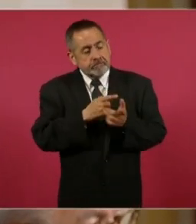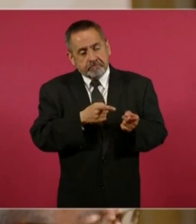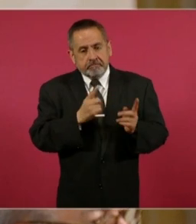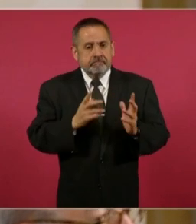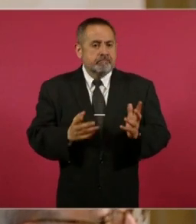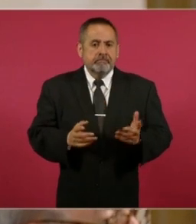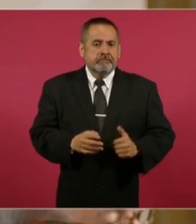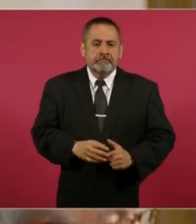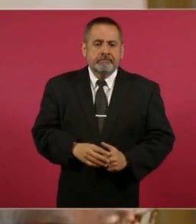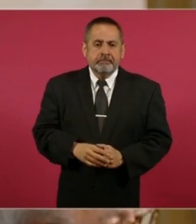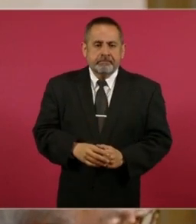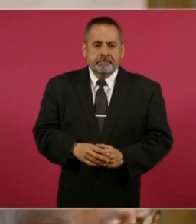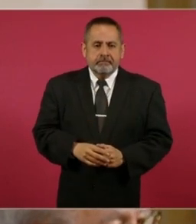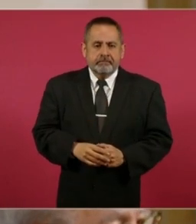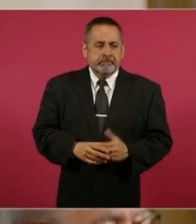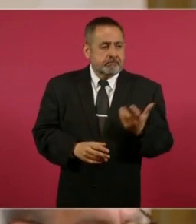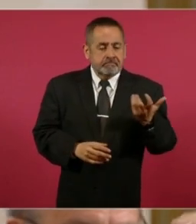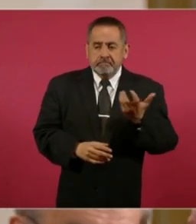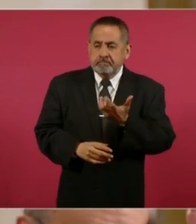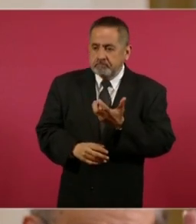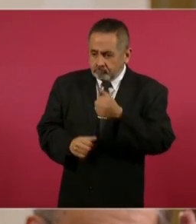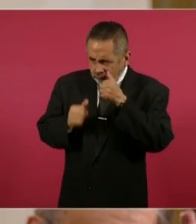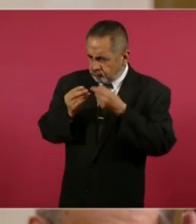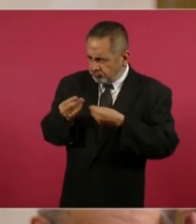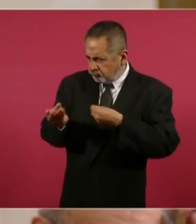únicos que los